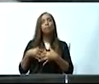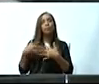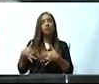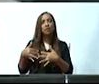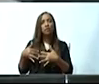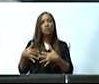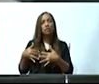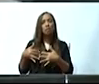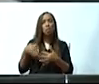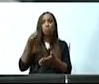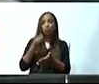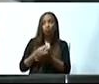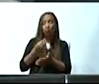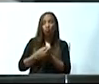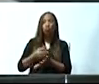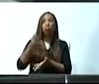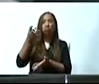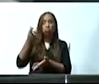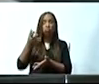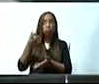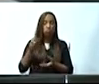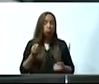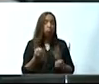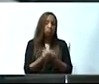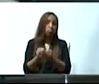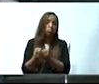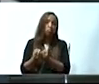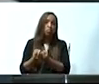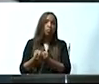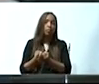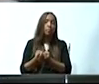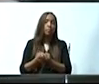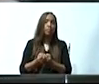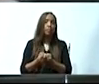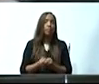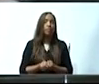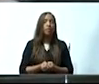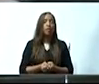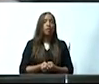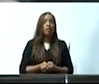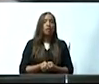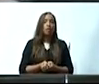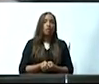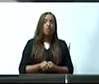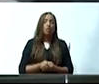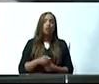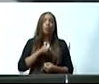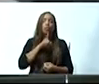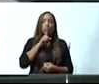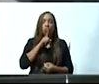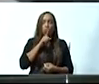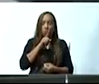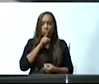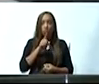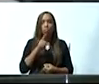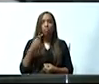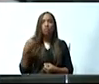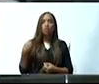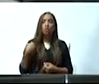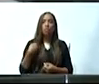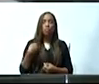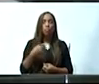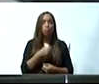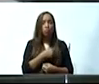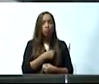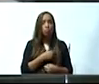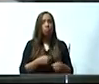le significa a las tres distribuidoras de electricidad. De verdad que hoy, con la aprobación de esta pieza, nosotros como Congreso,